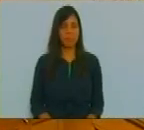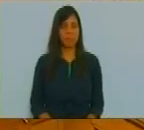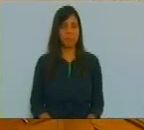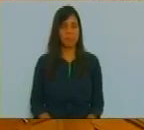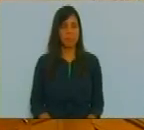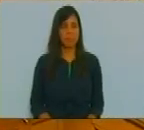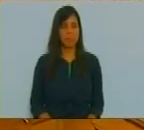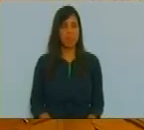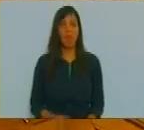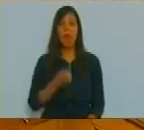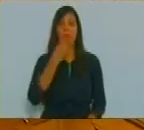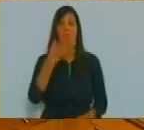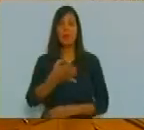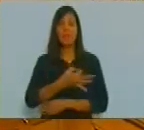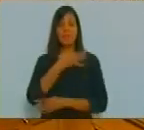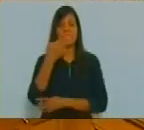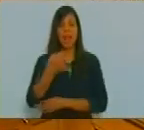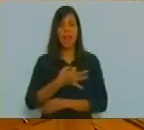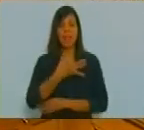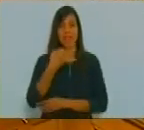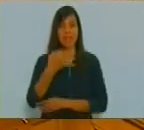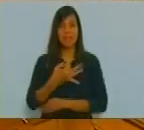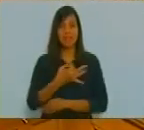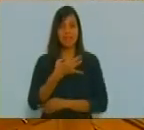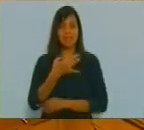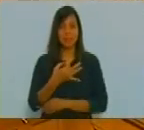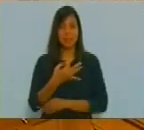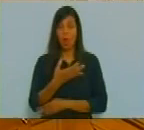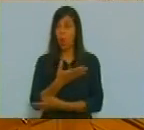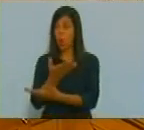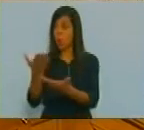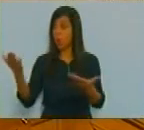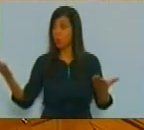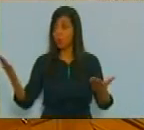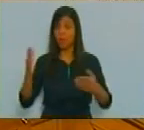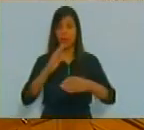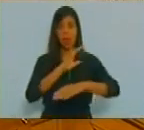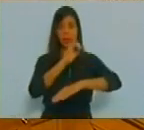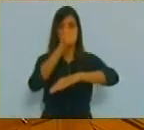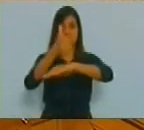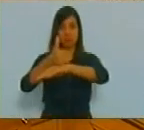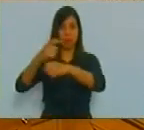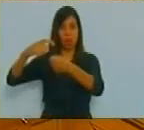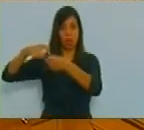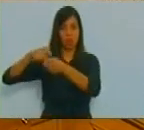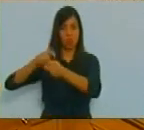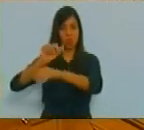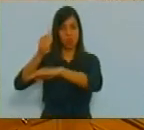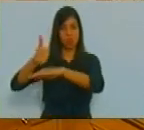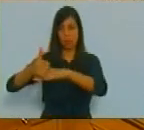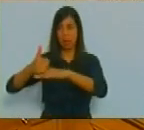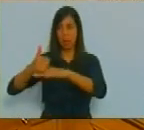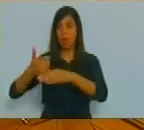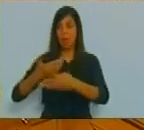buenas tardes junta directiva colegas constituyentes